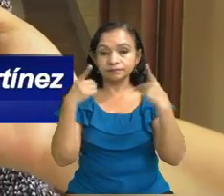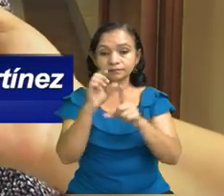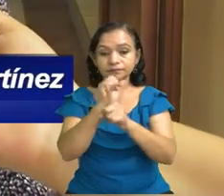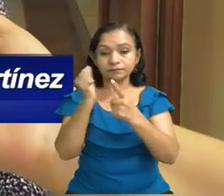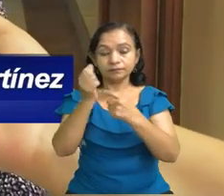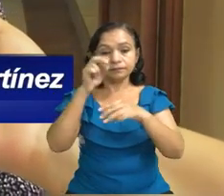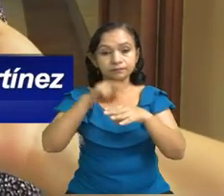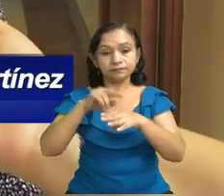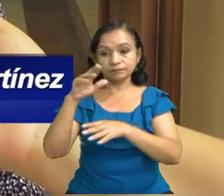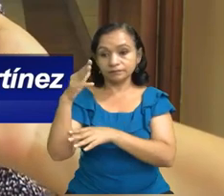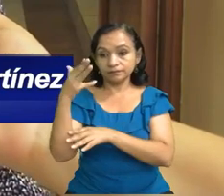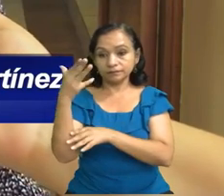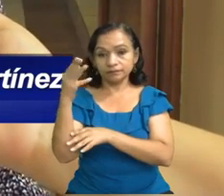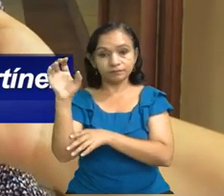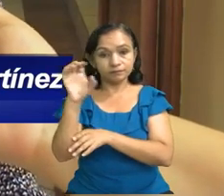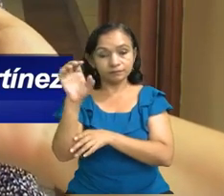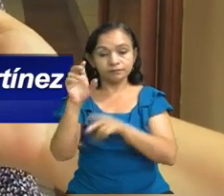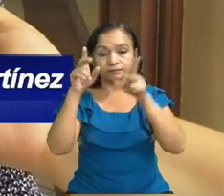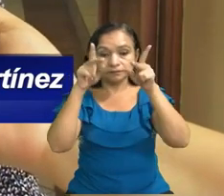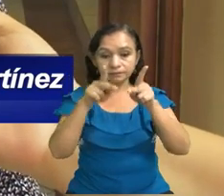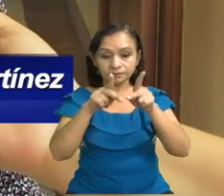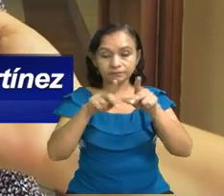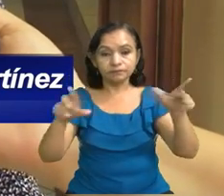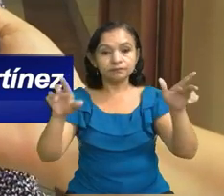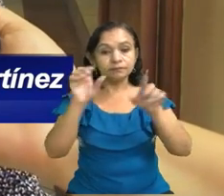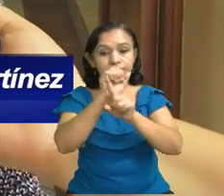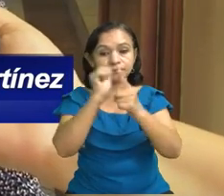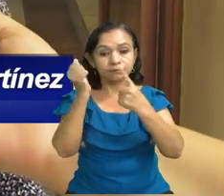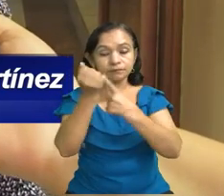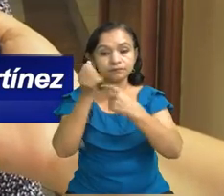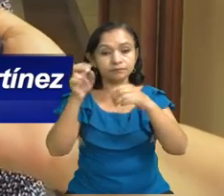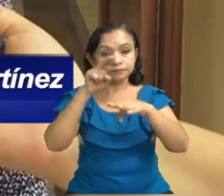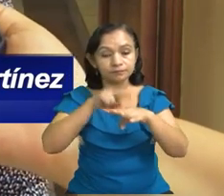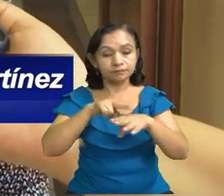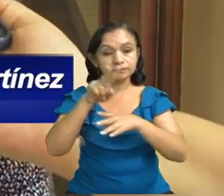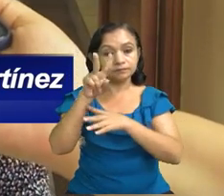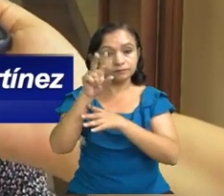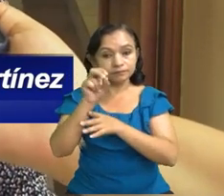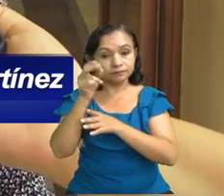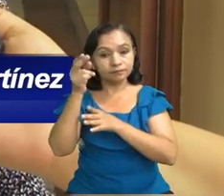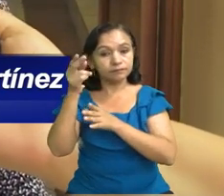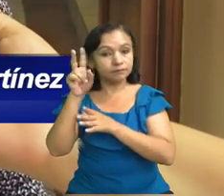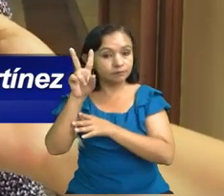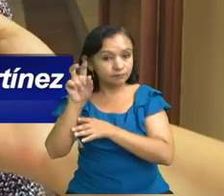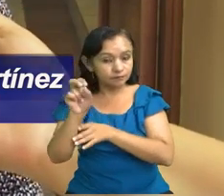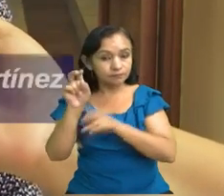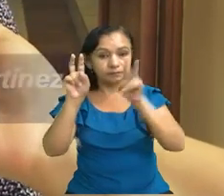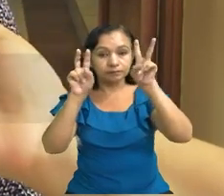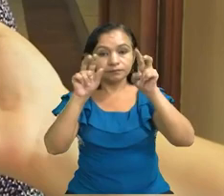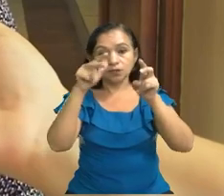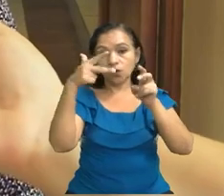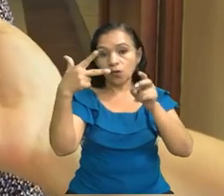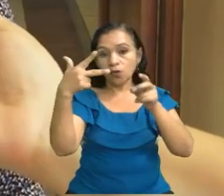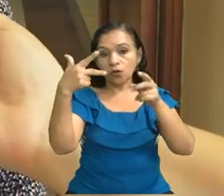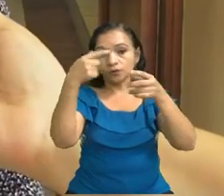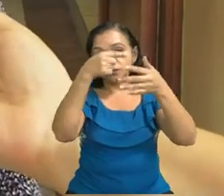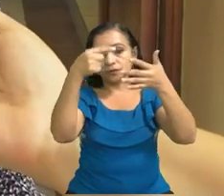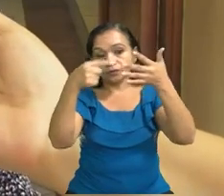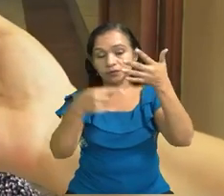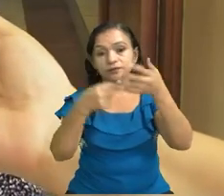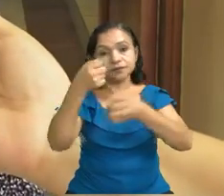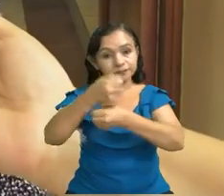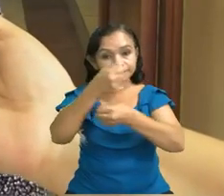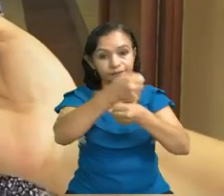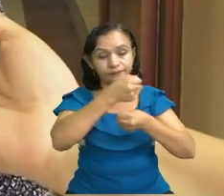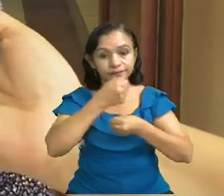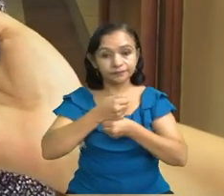enero puso el plan de la Asamblea Nacional, el plan 2020, que le llamamos, el que contiene 8 ejes de trabajo.